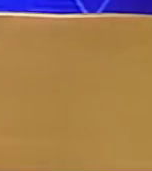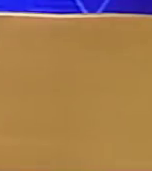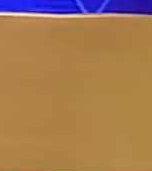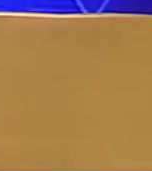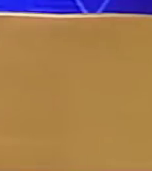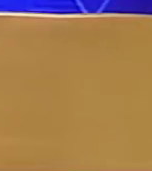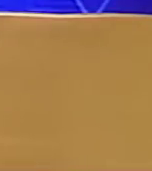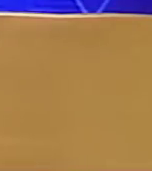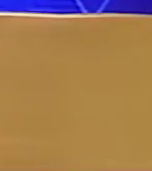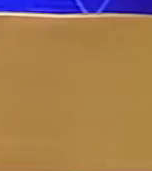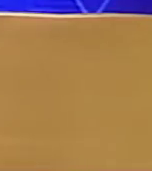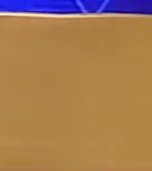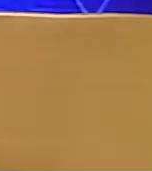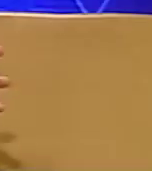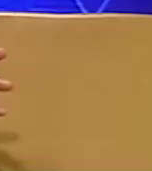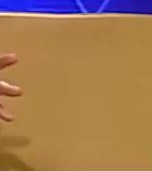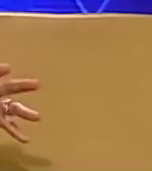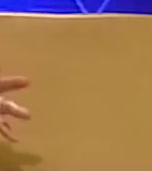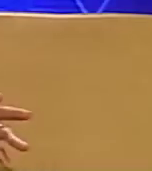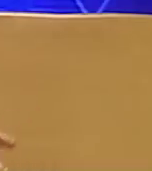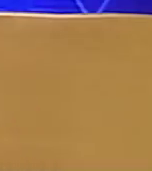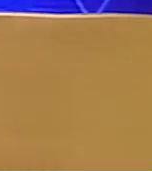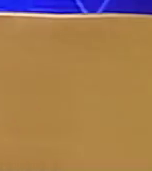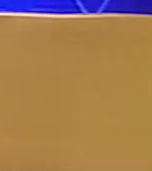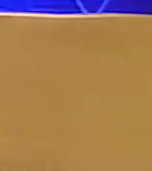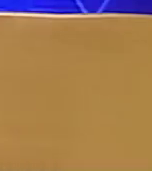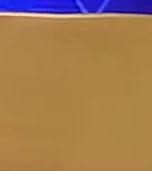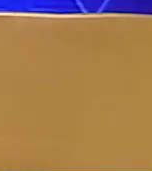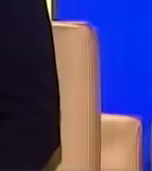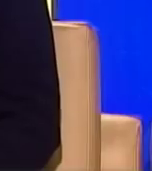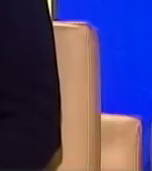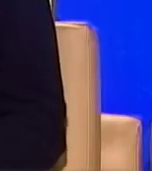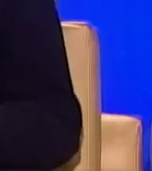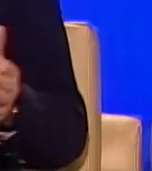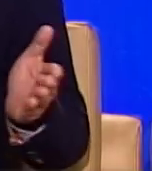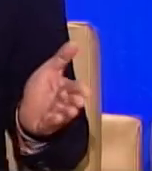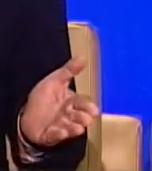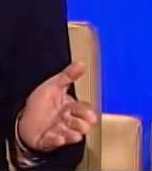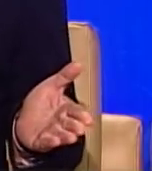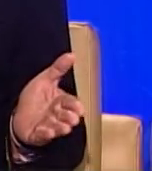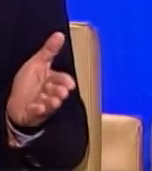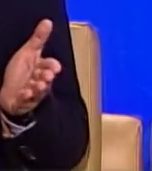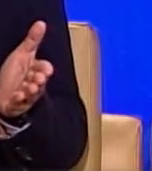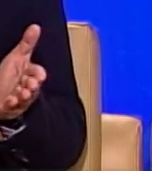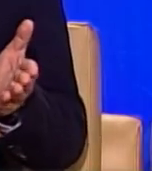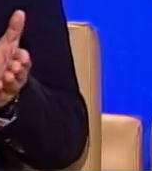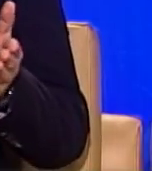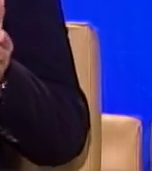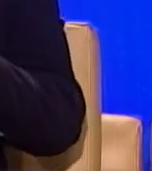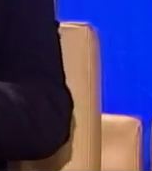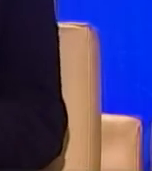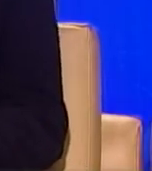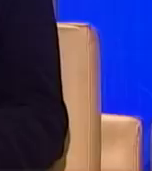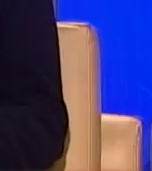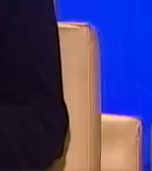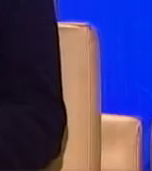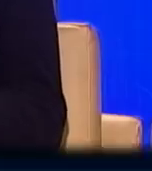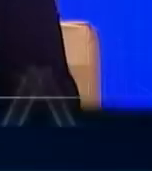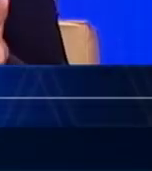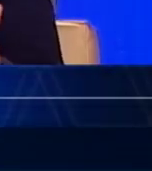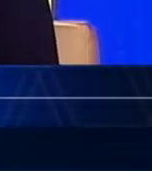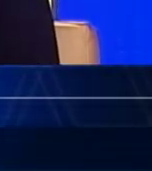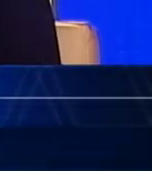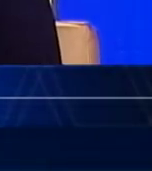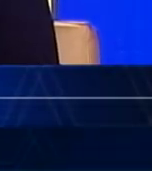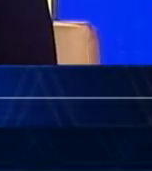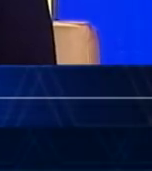en el marco de una negociación política para buscar una solución a la crisis actual? Mira, las elecciones presidenciales están pautadas en la Constitución y